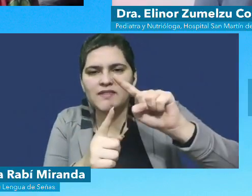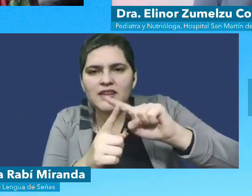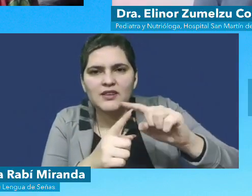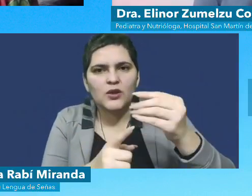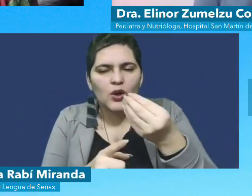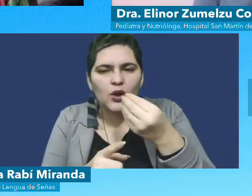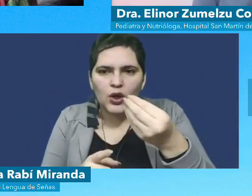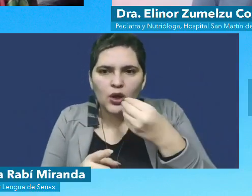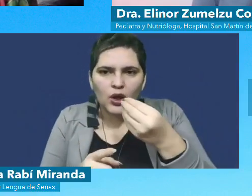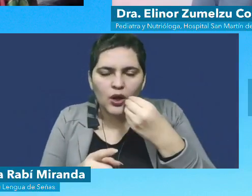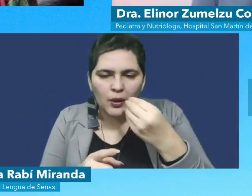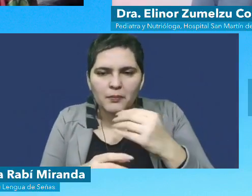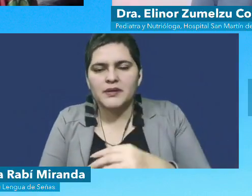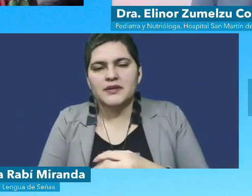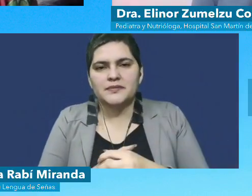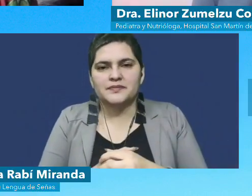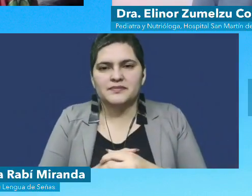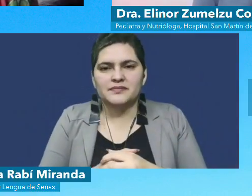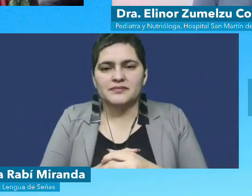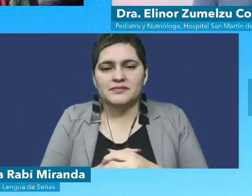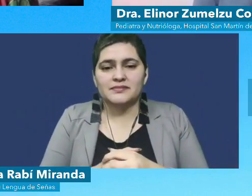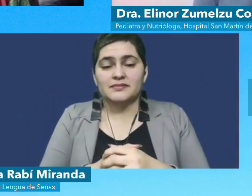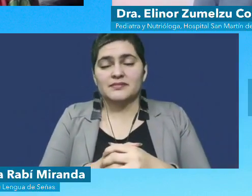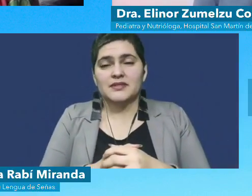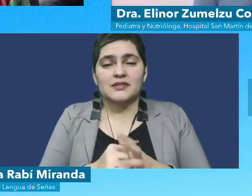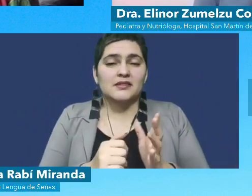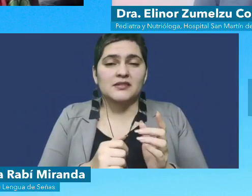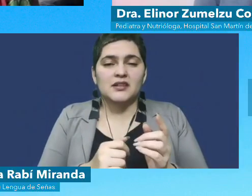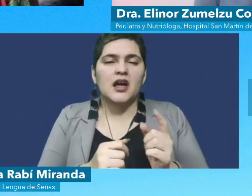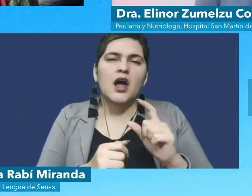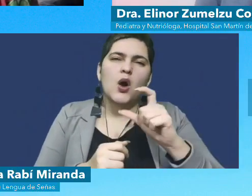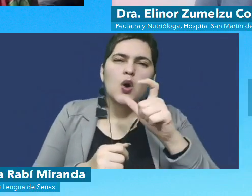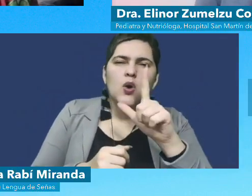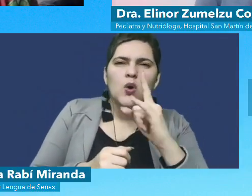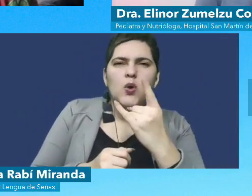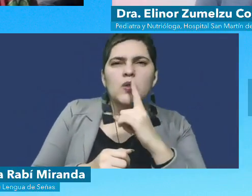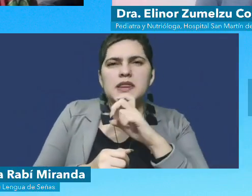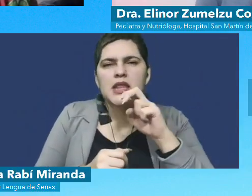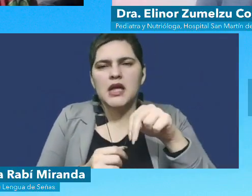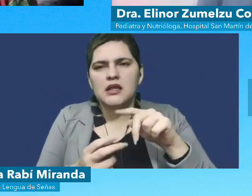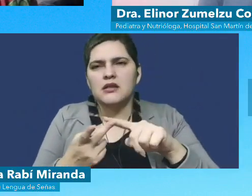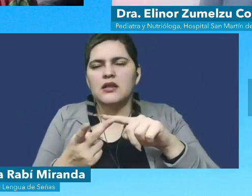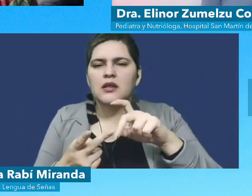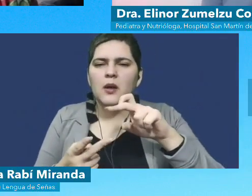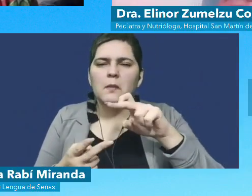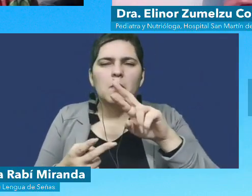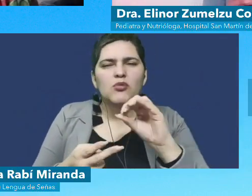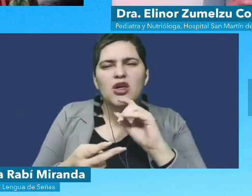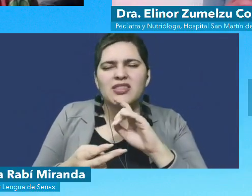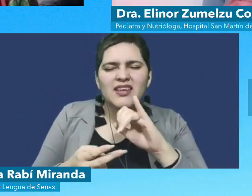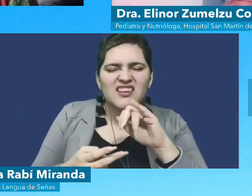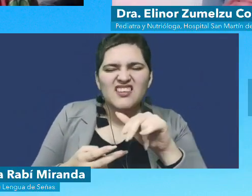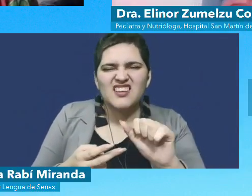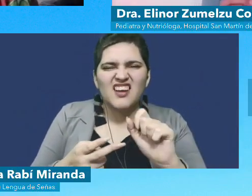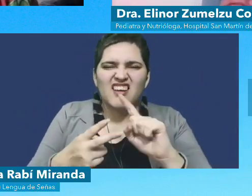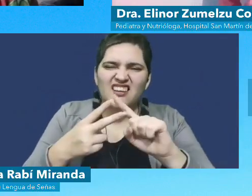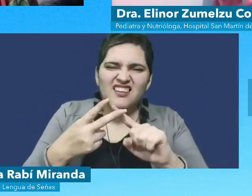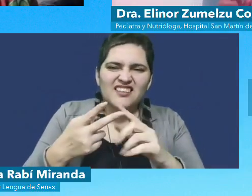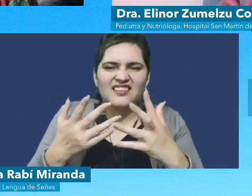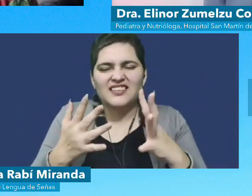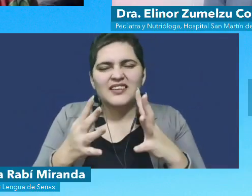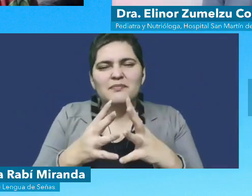Y no es gratis esto que aparezca que por qué el gluten o por qué la proteína, son proteínas. Las proteínas en general son las